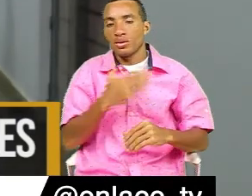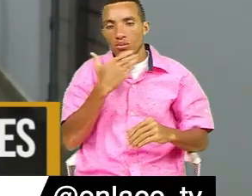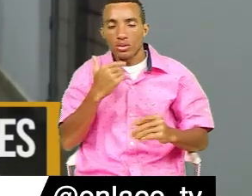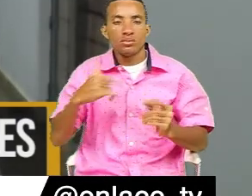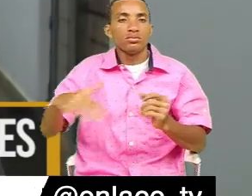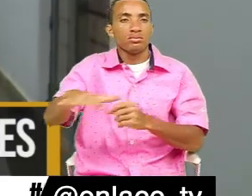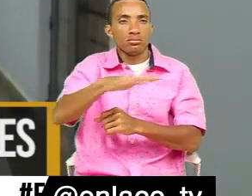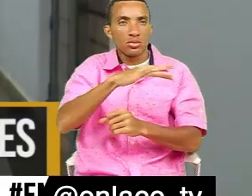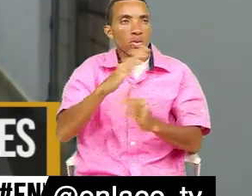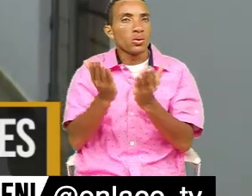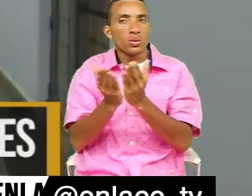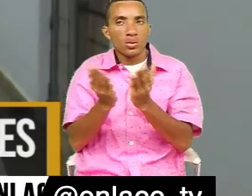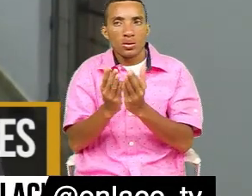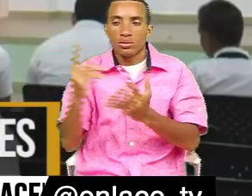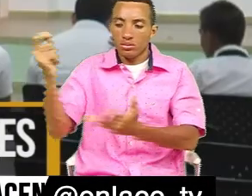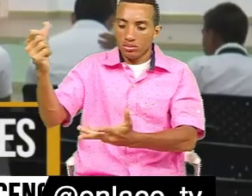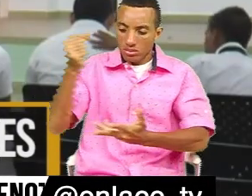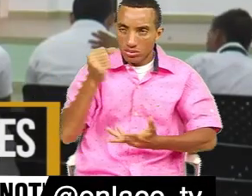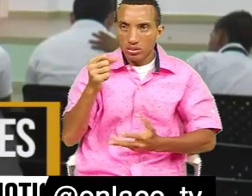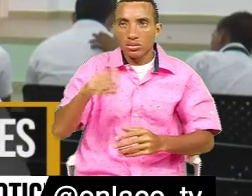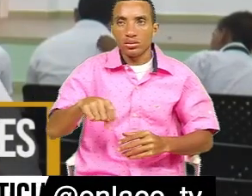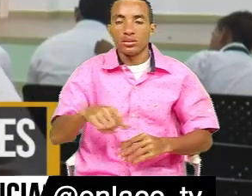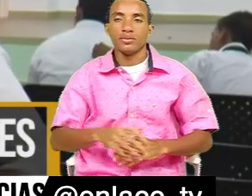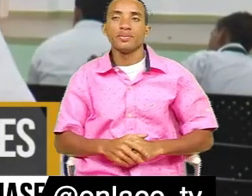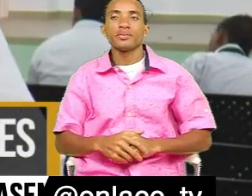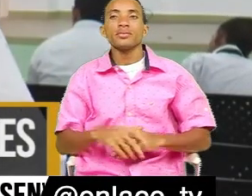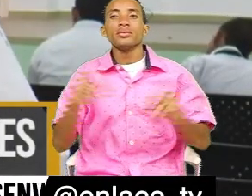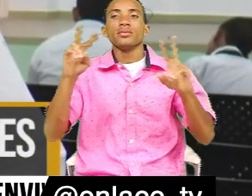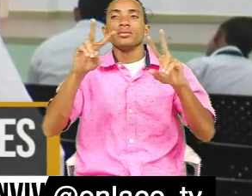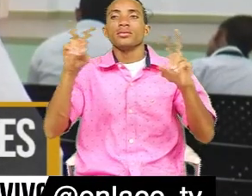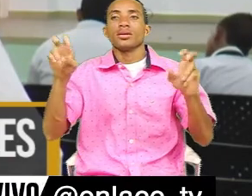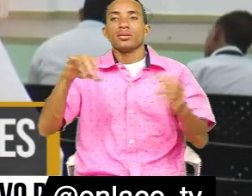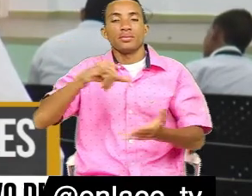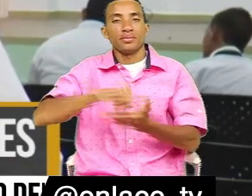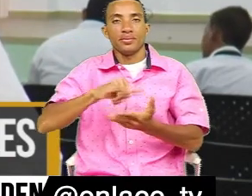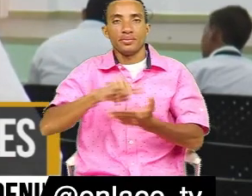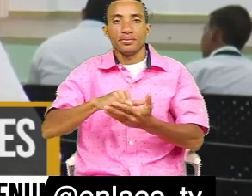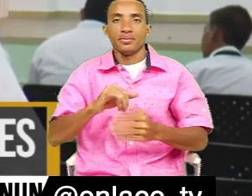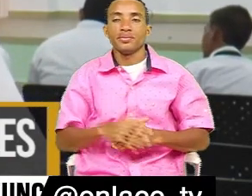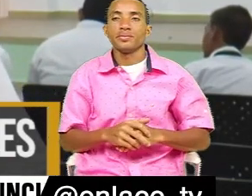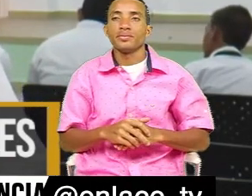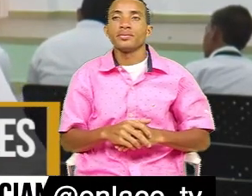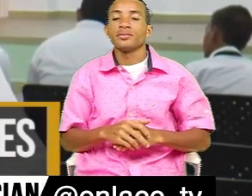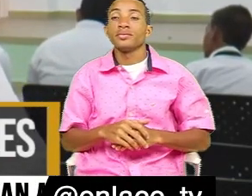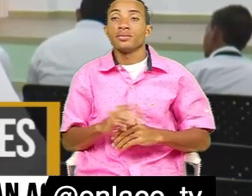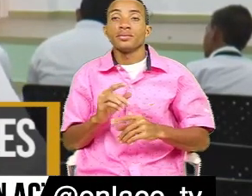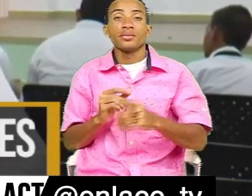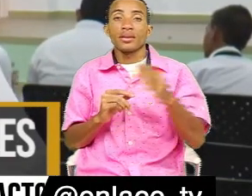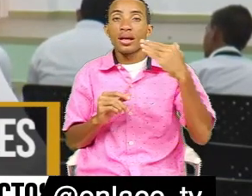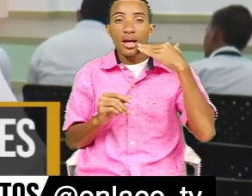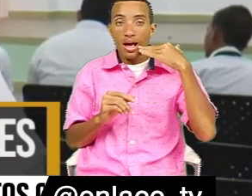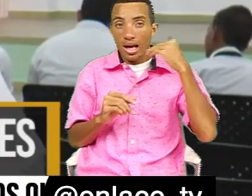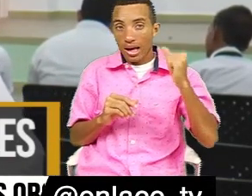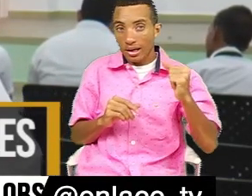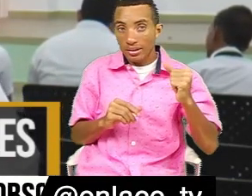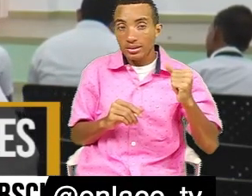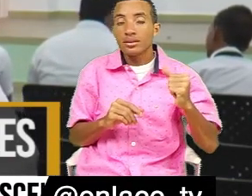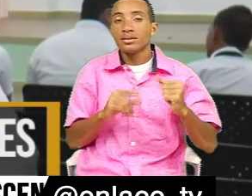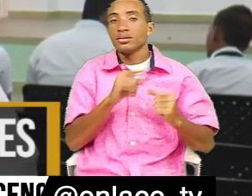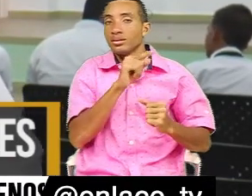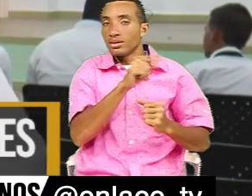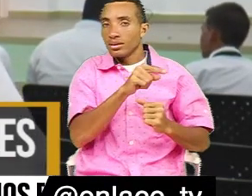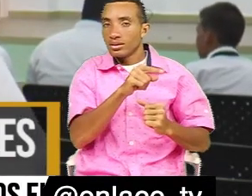idea es que nos colaboren con los recursos necesarios. Sobre este mismo tema hemos abordado entonces a la Secretaria de Educación, la licenciada Yesenia Jaraba,